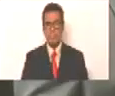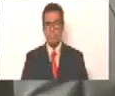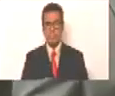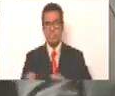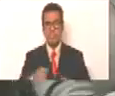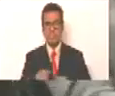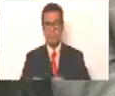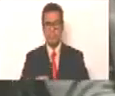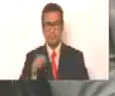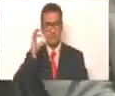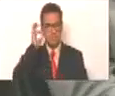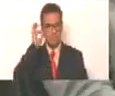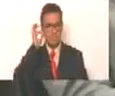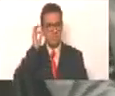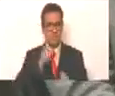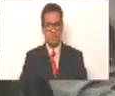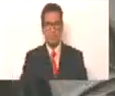a desmovilizarlas,